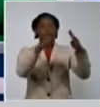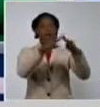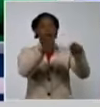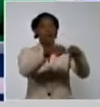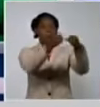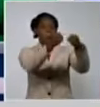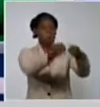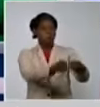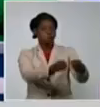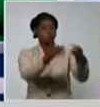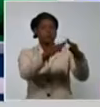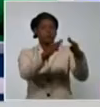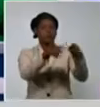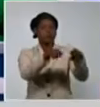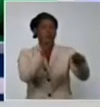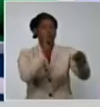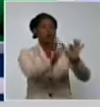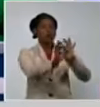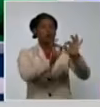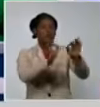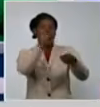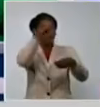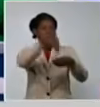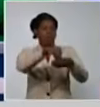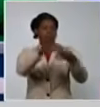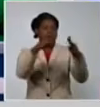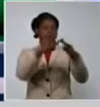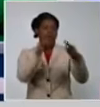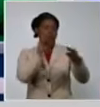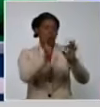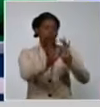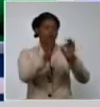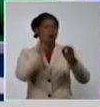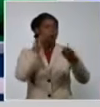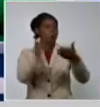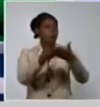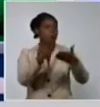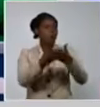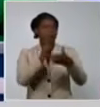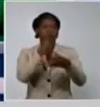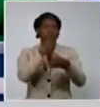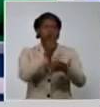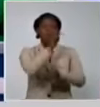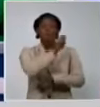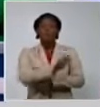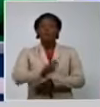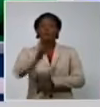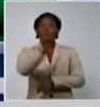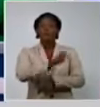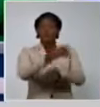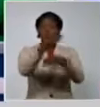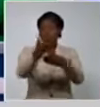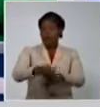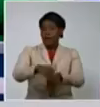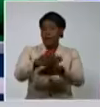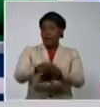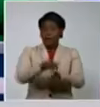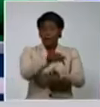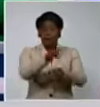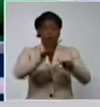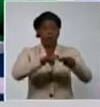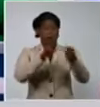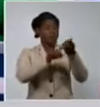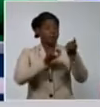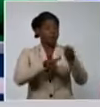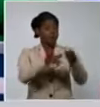domiciliario modificado en su domicilio, no puede salir, no puede recibir visitas,